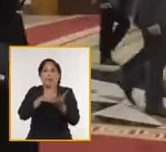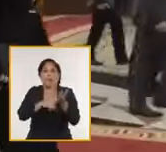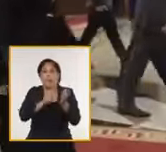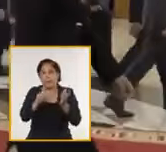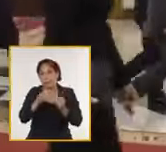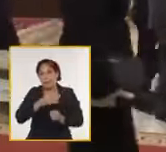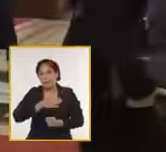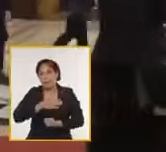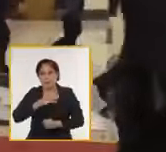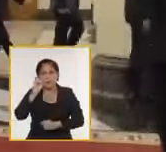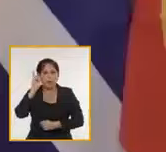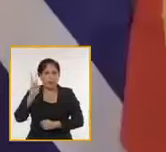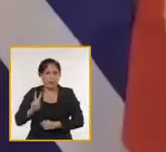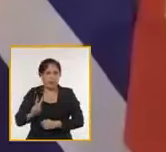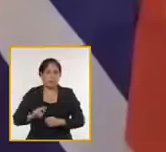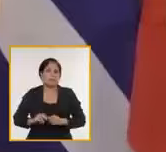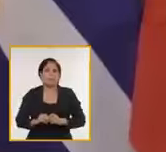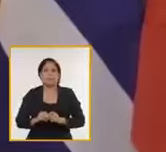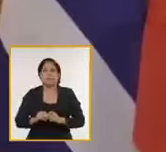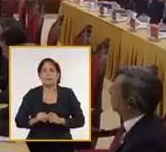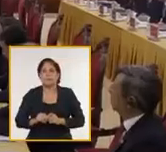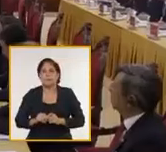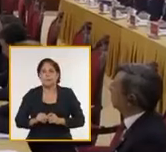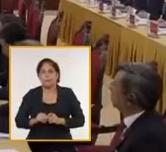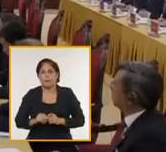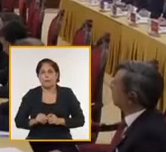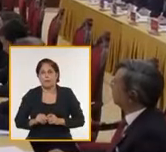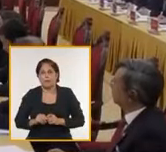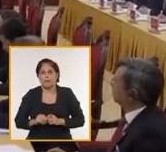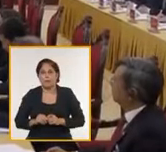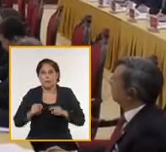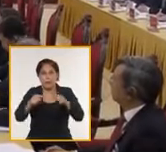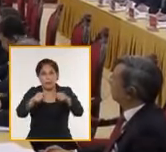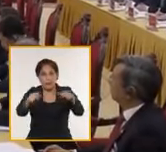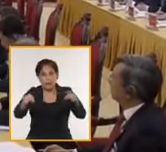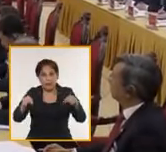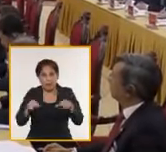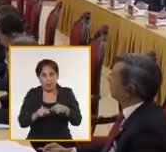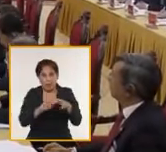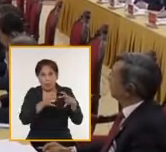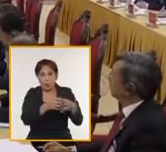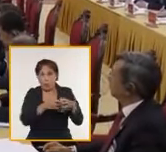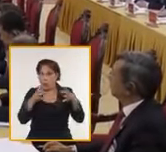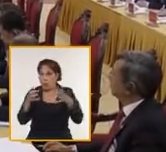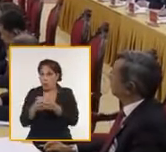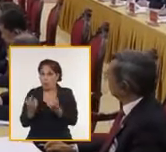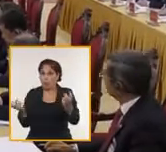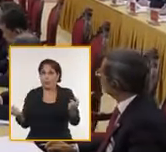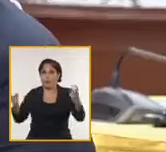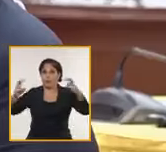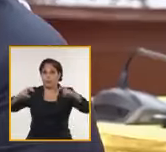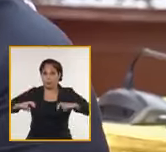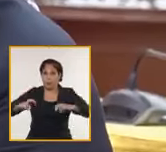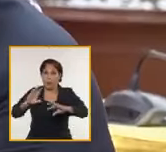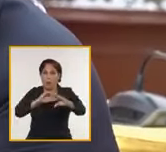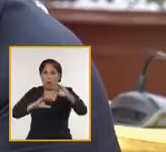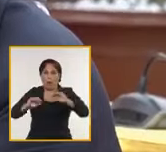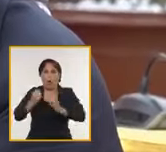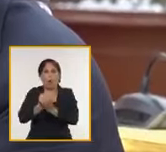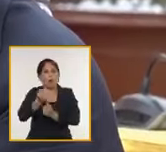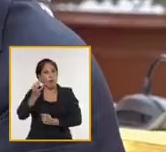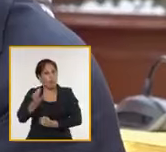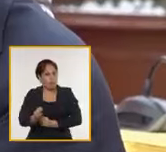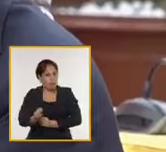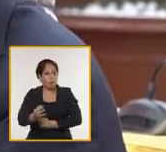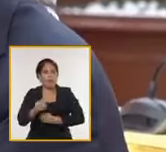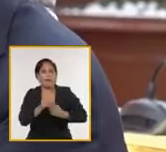Partido Comunista de Vietnam. En uno de los salones, las delegaciones sostuvieron las conversaciones oficiales en las que el